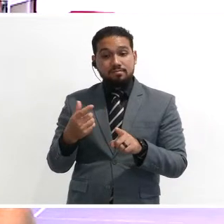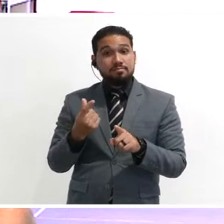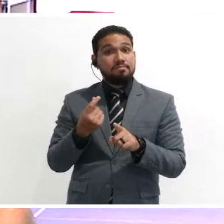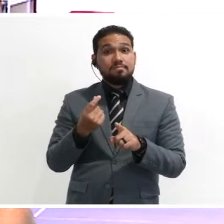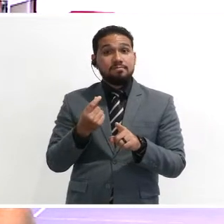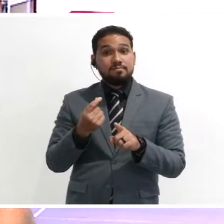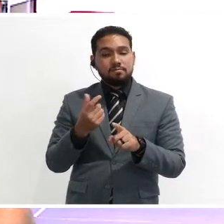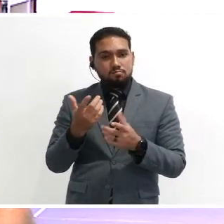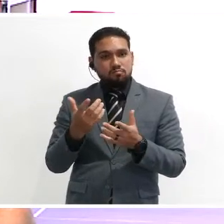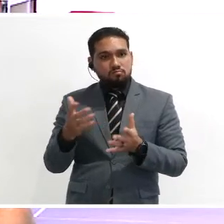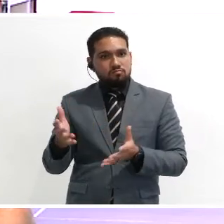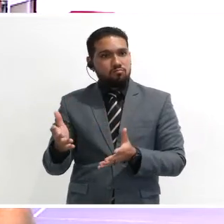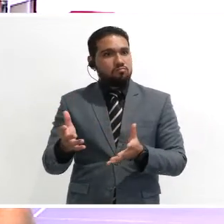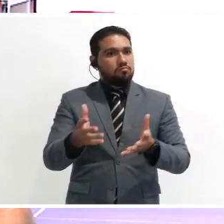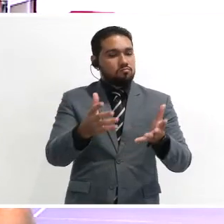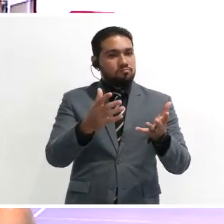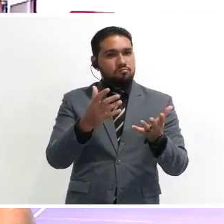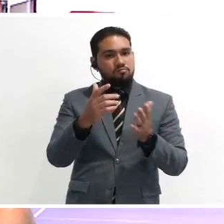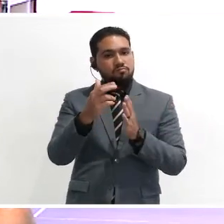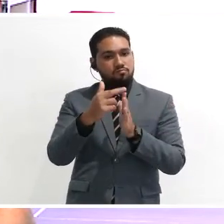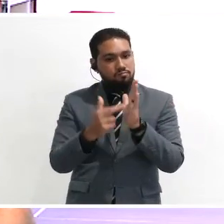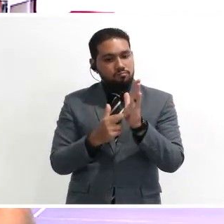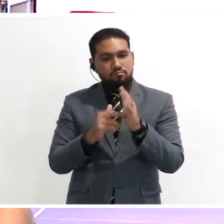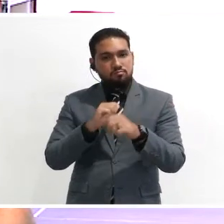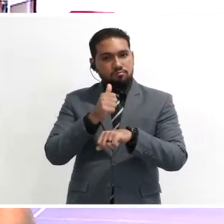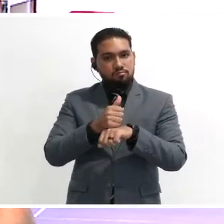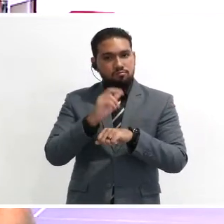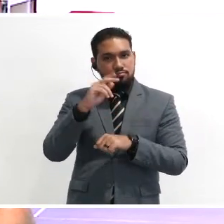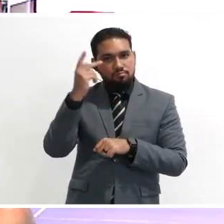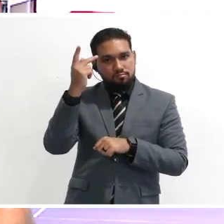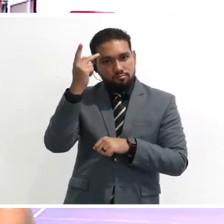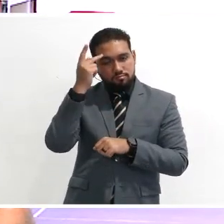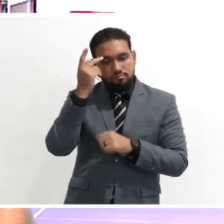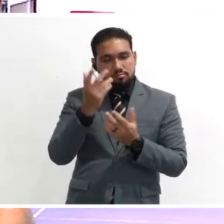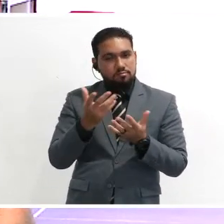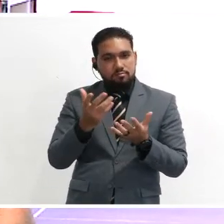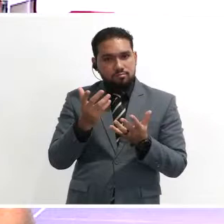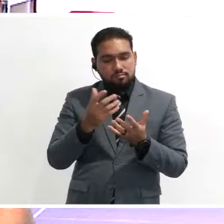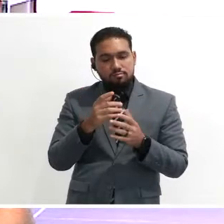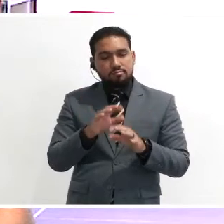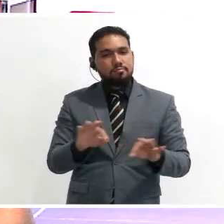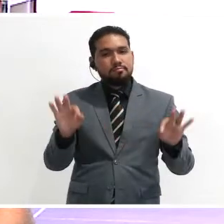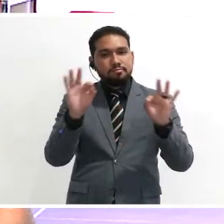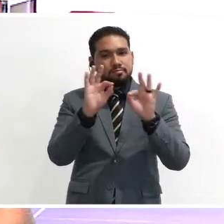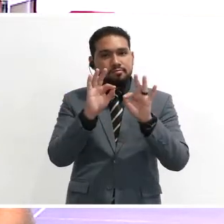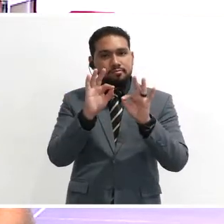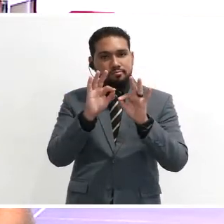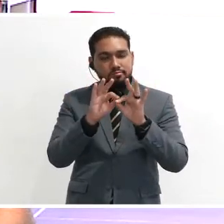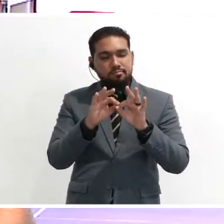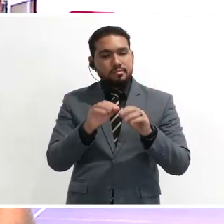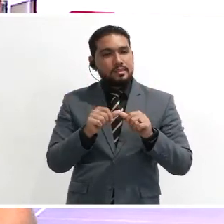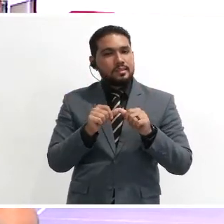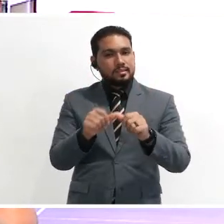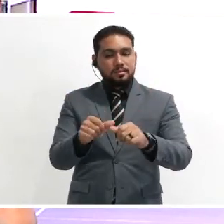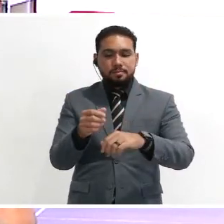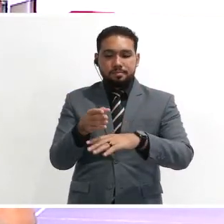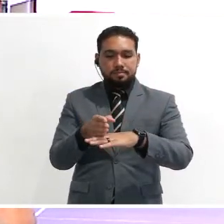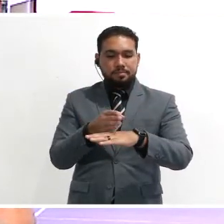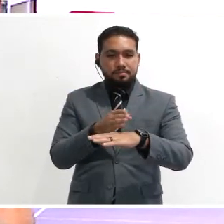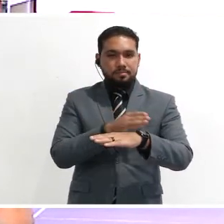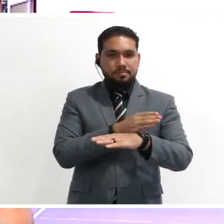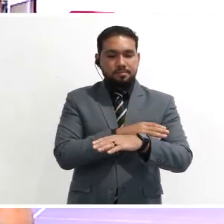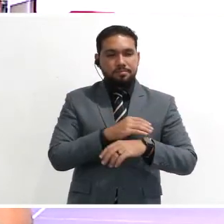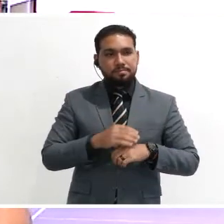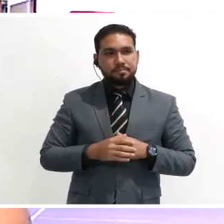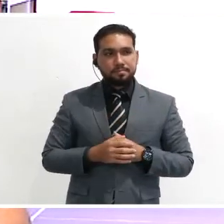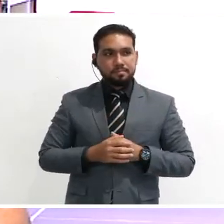definitivamente posiciona como política pública a la República Dominicana en un papel muy importante. Agradecemos a